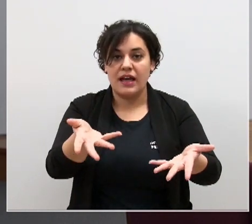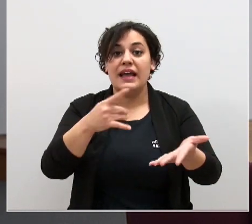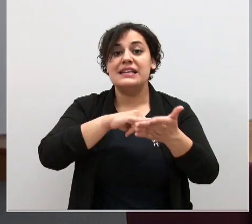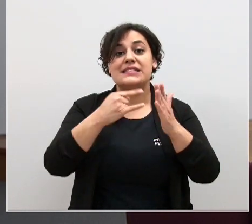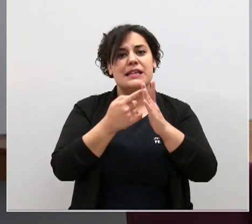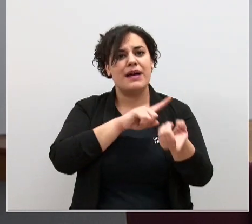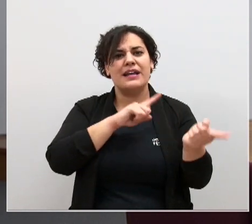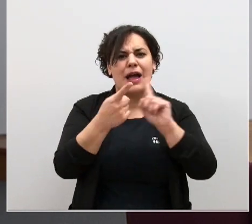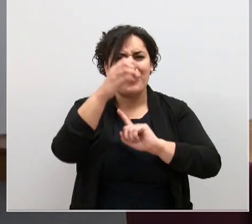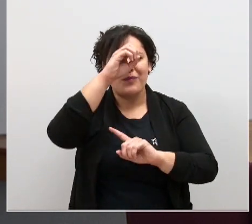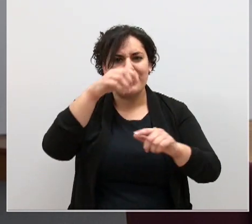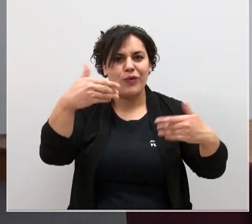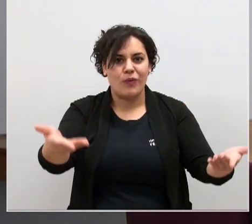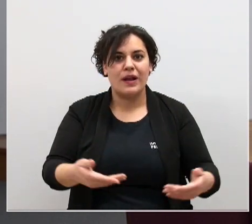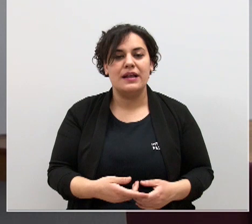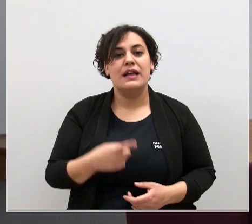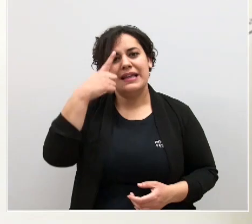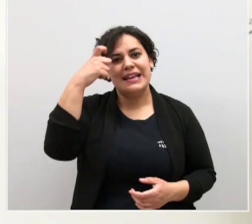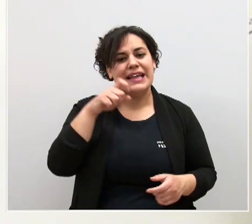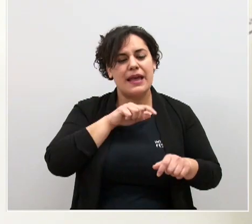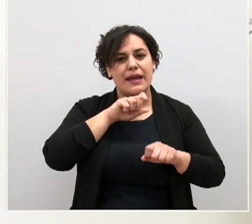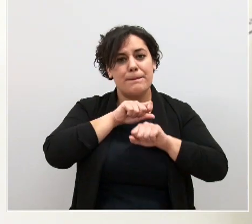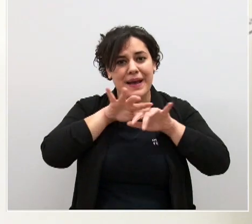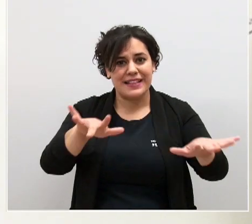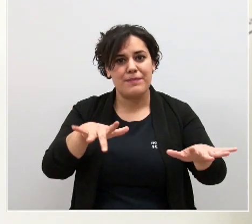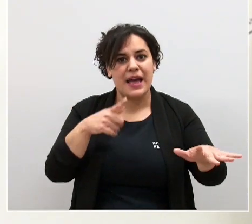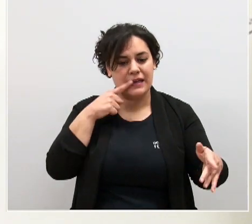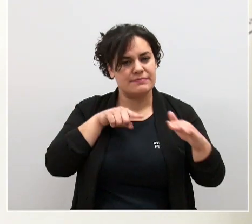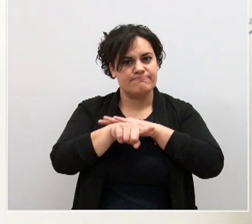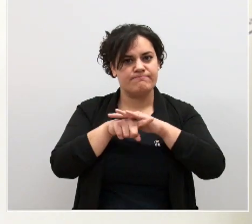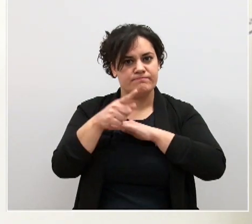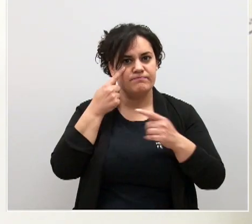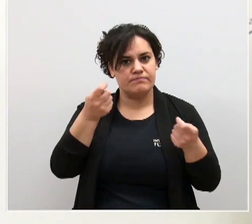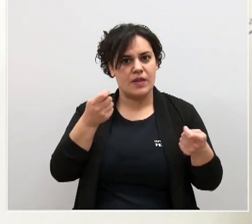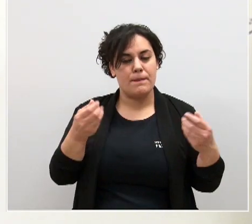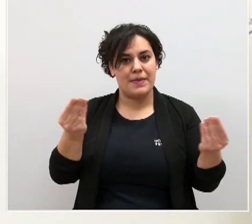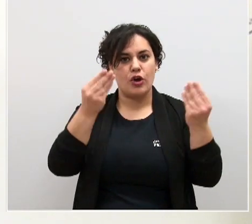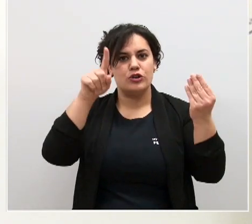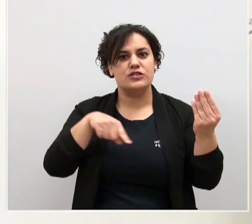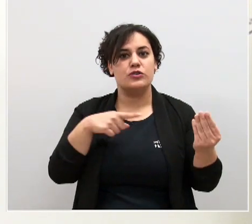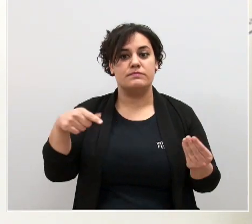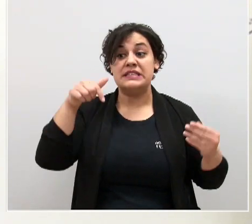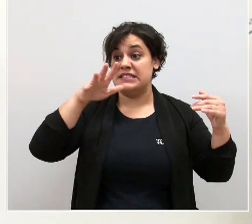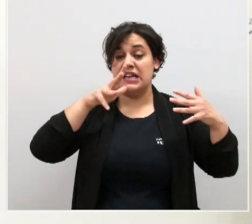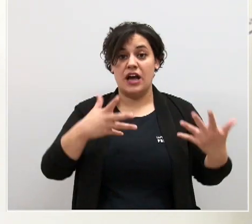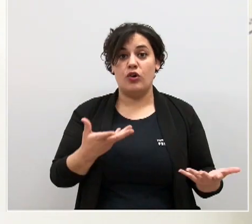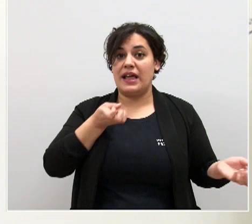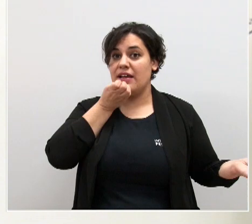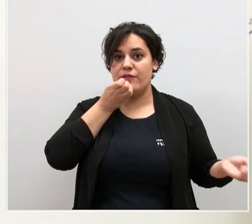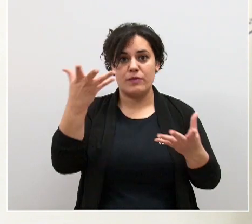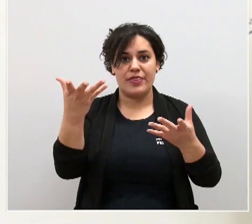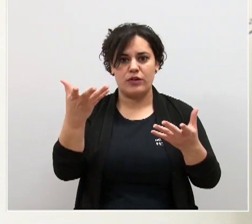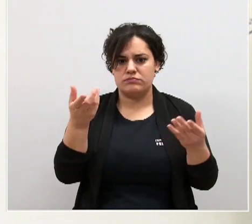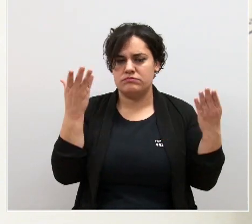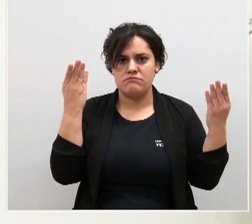mismo? ¿Cree que mejorará la gestión de la pandemia? Se estaba dando ya muchísima información. Insisto que de las